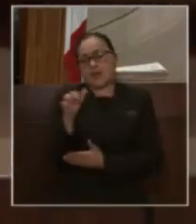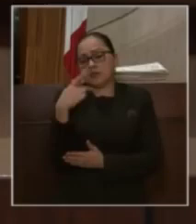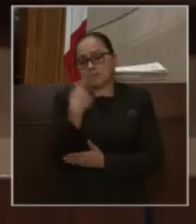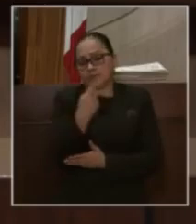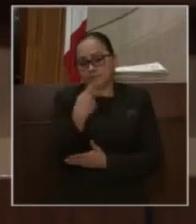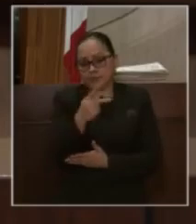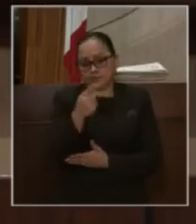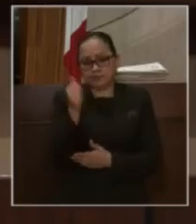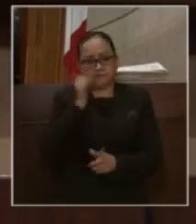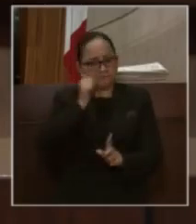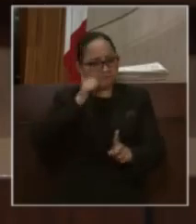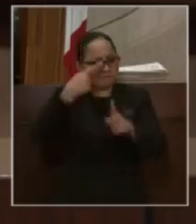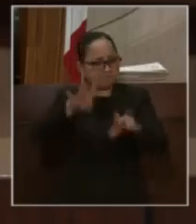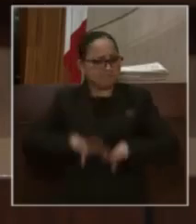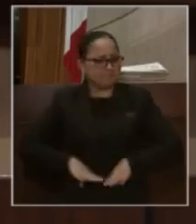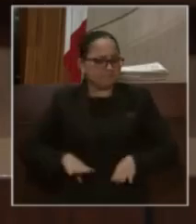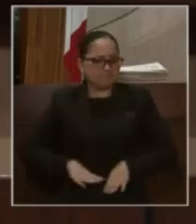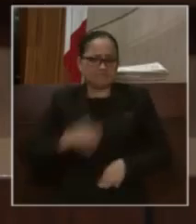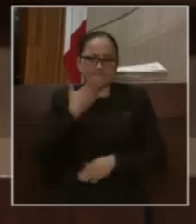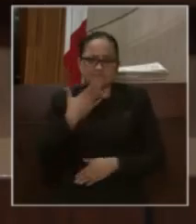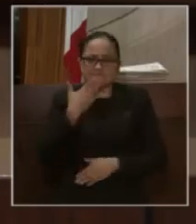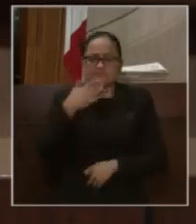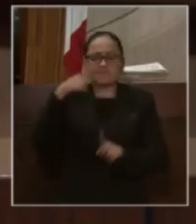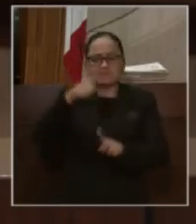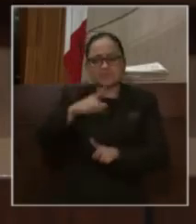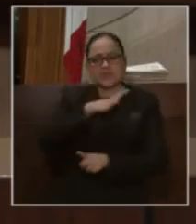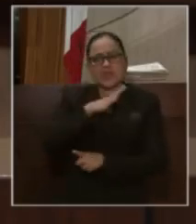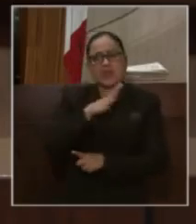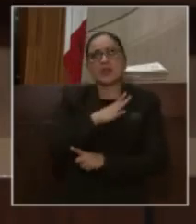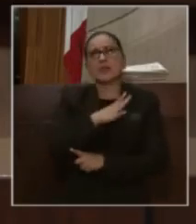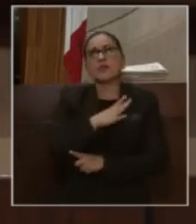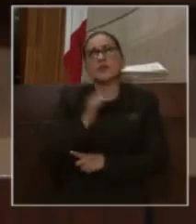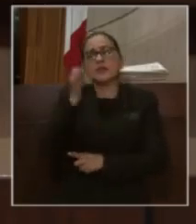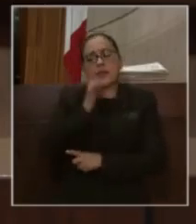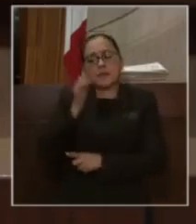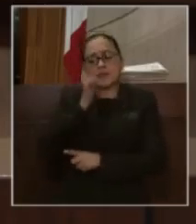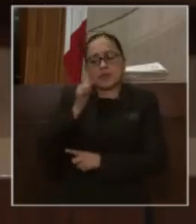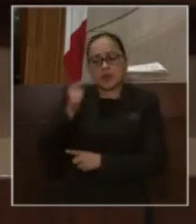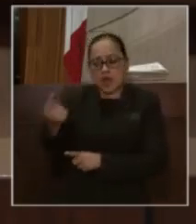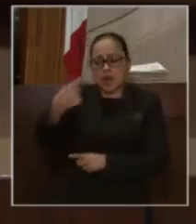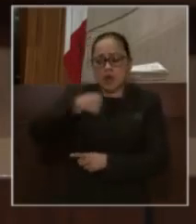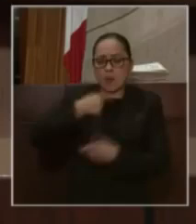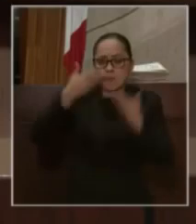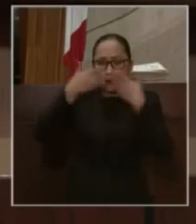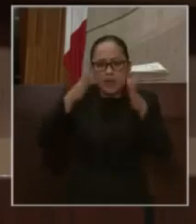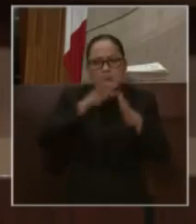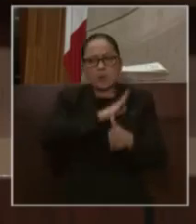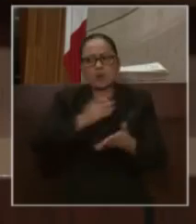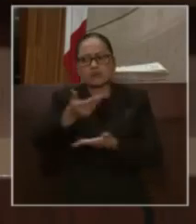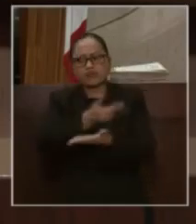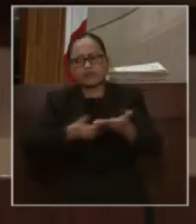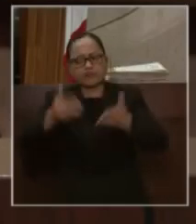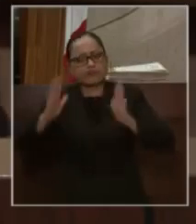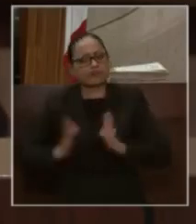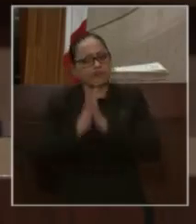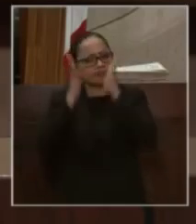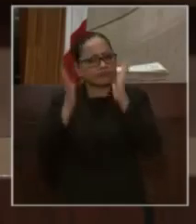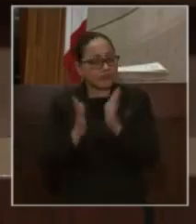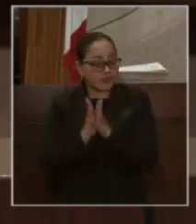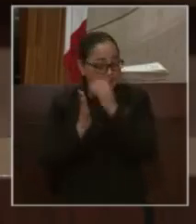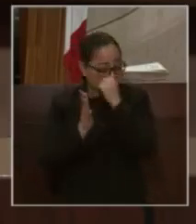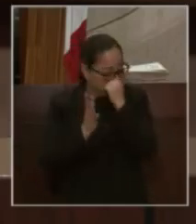la siempre actitud del magistrado de darnos la mejor apertura para estar en posibilidad y